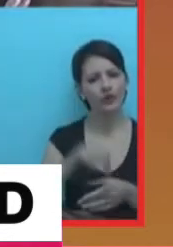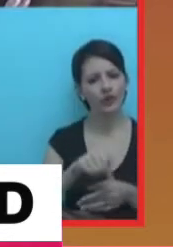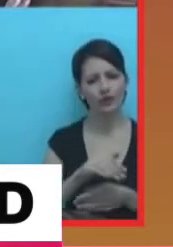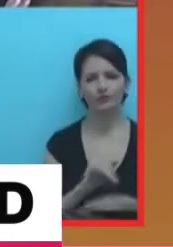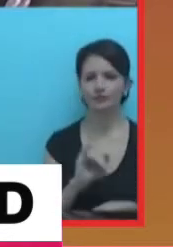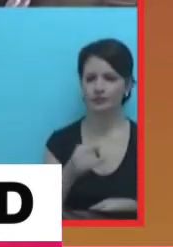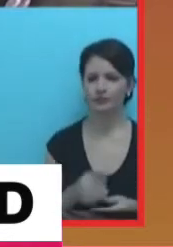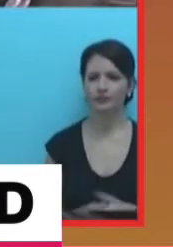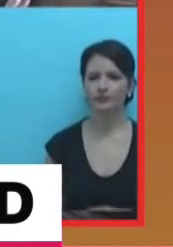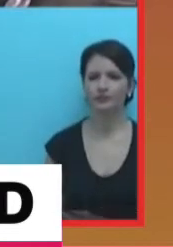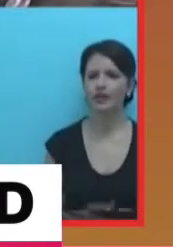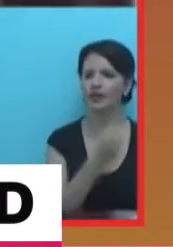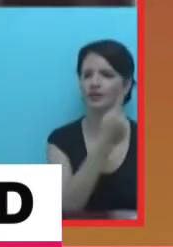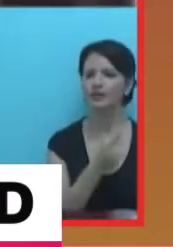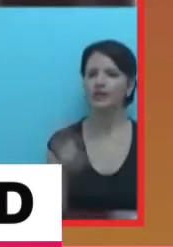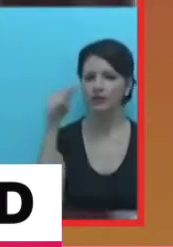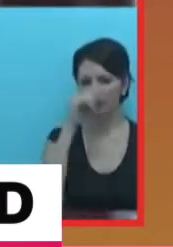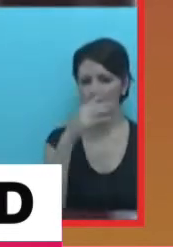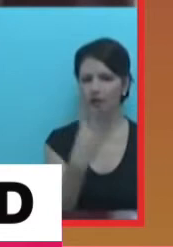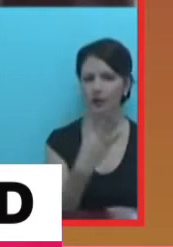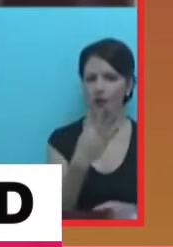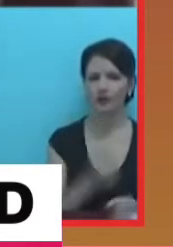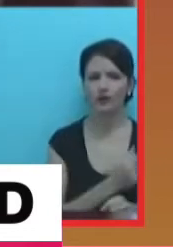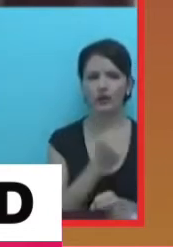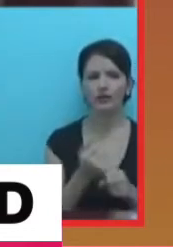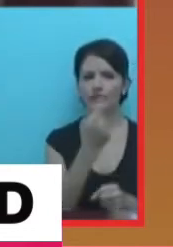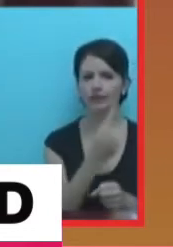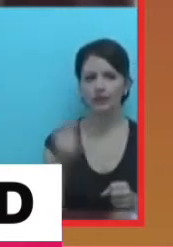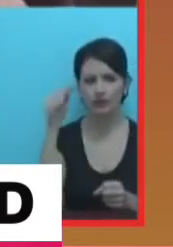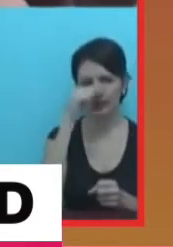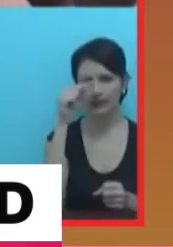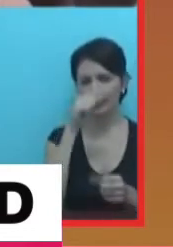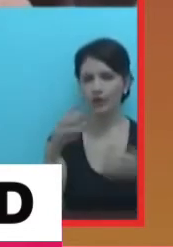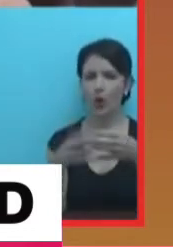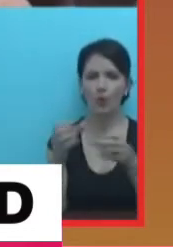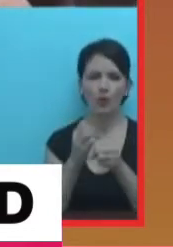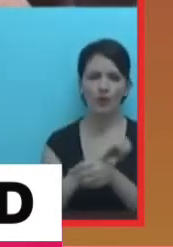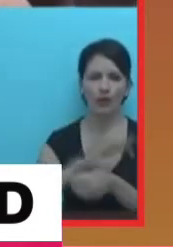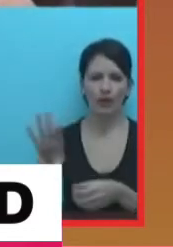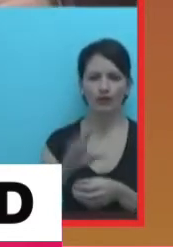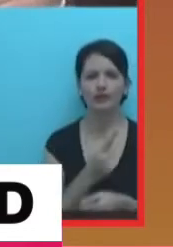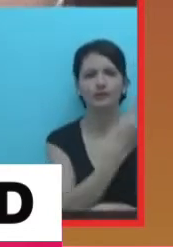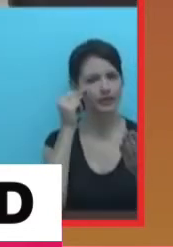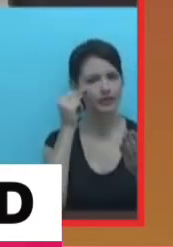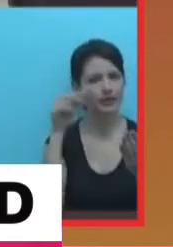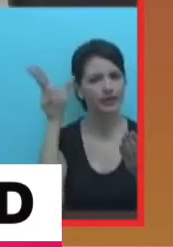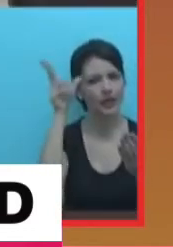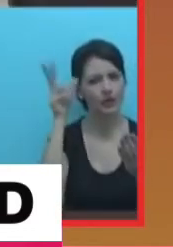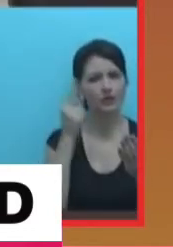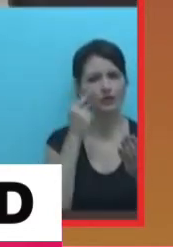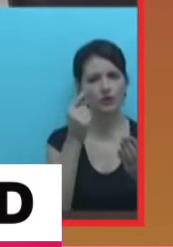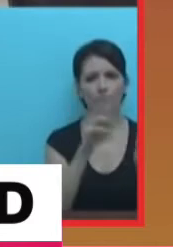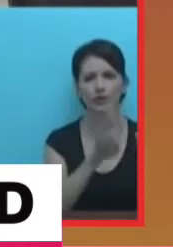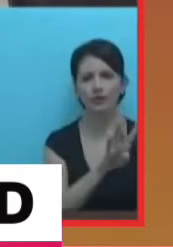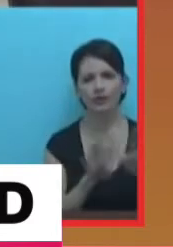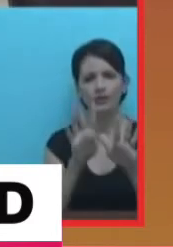es bastante impensable que hoy alguien componga una fórmula para la gobernación que no tenga paridad,